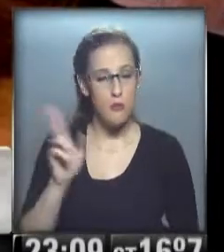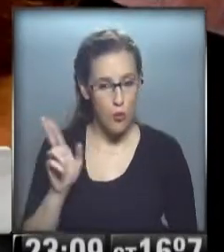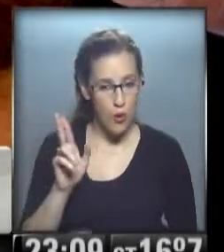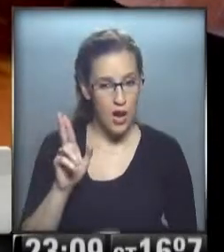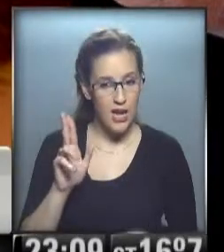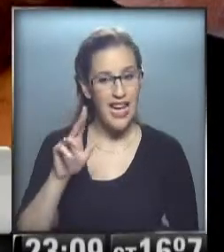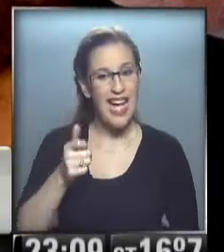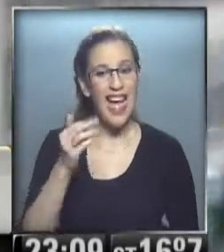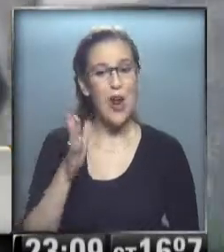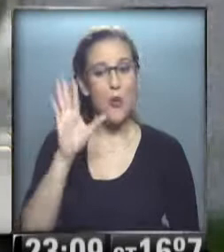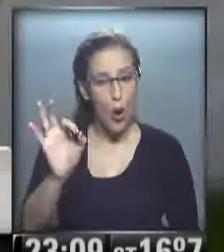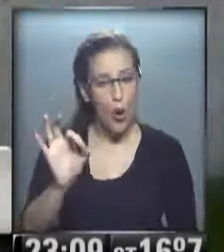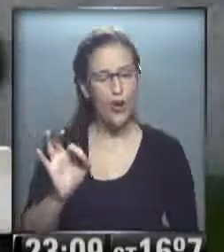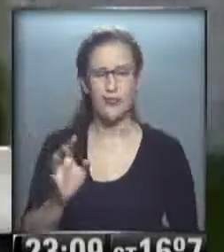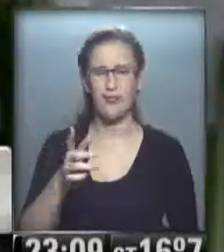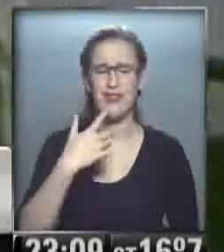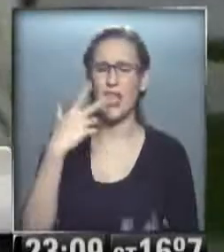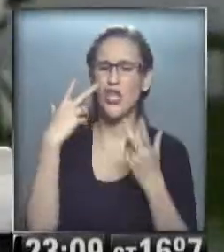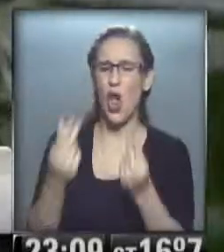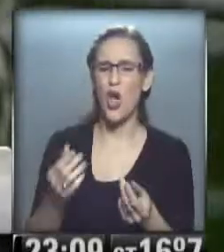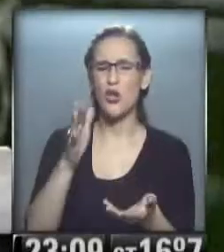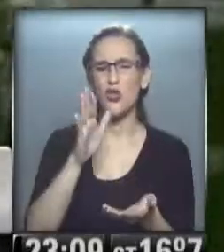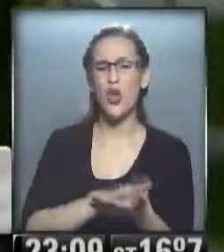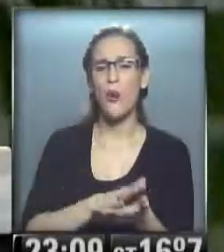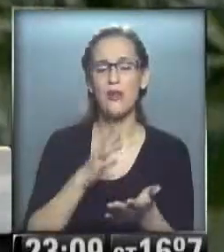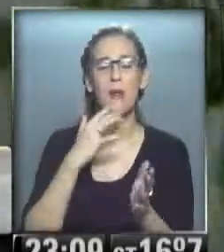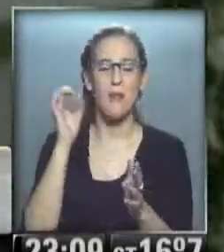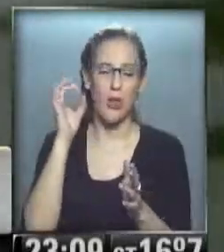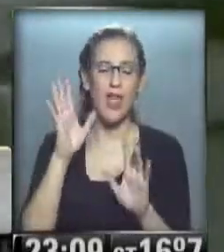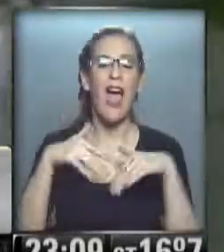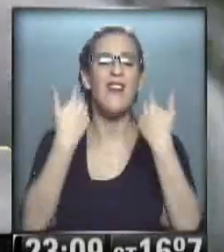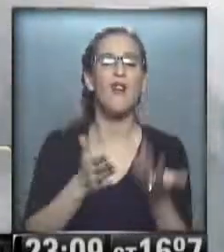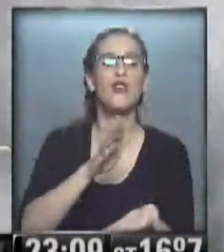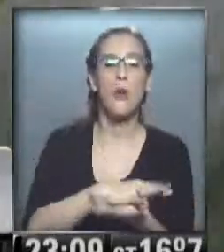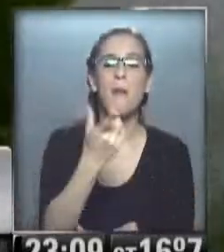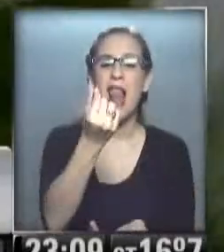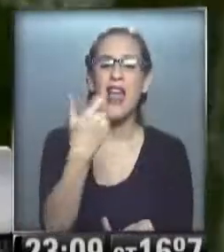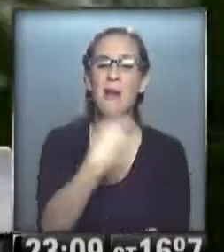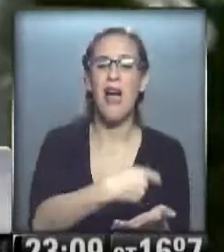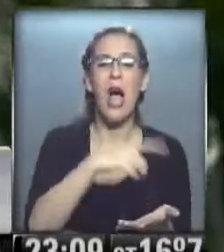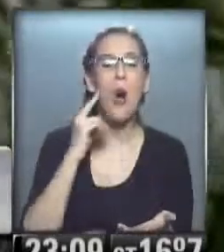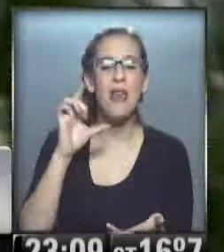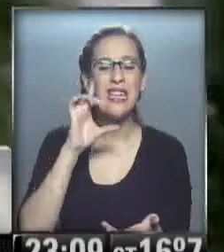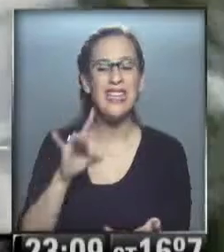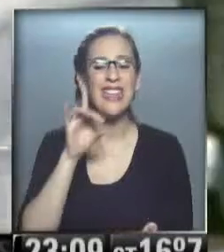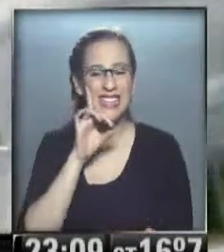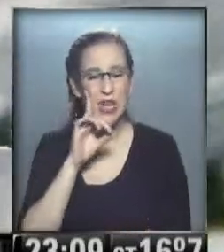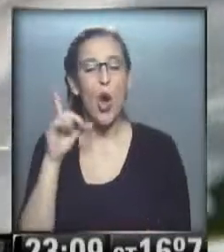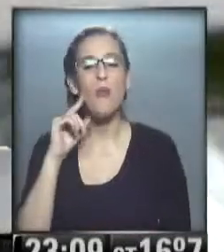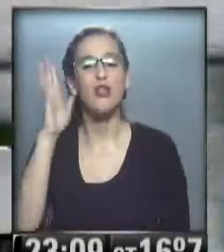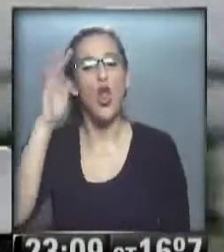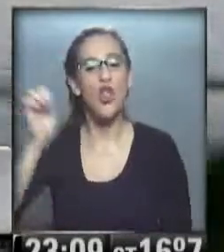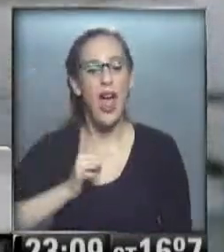Gils Carbó, falló a favor de una reparación económica para Juan Luis Guidi, un exsoldado conscripto